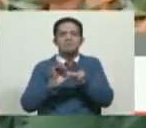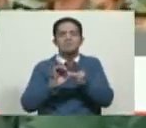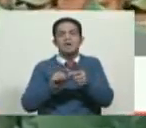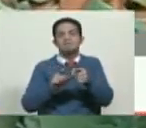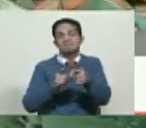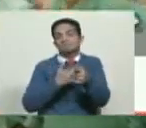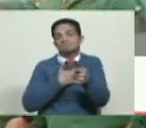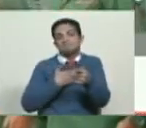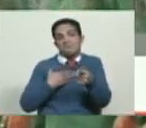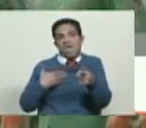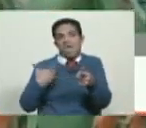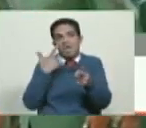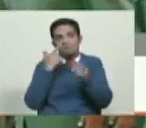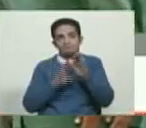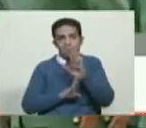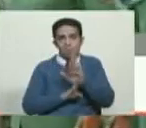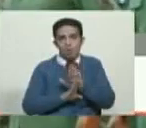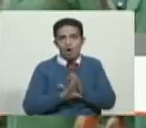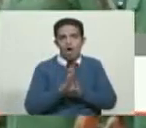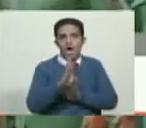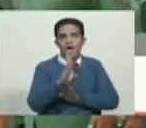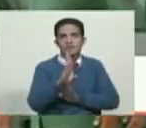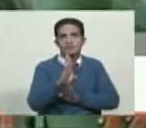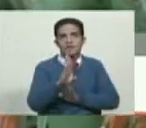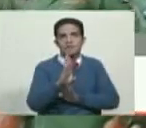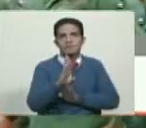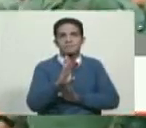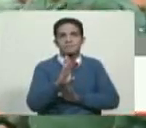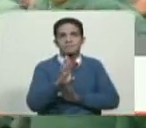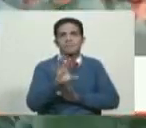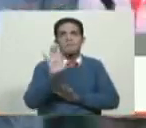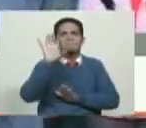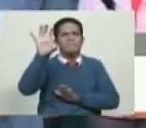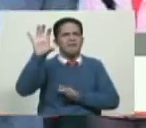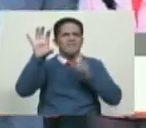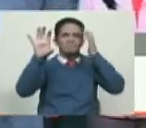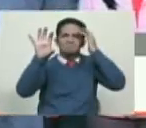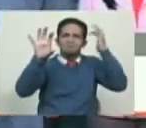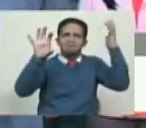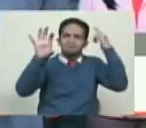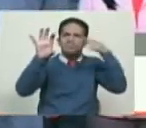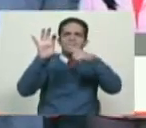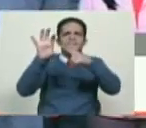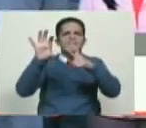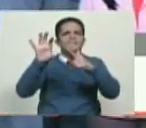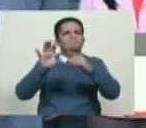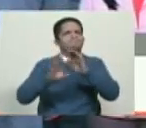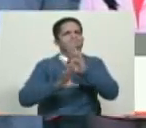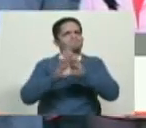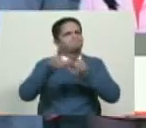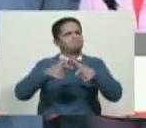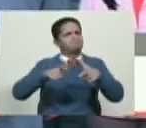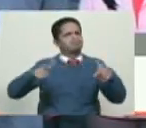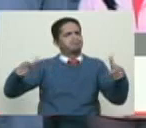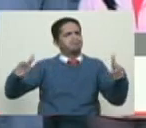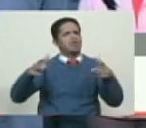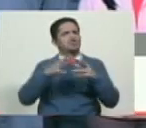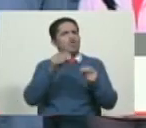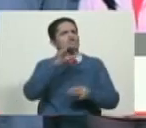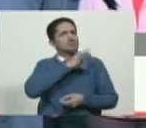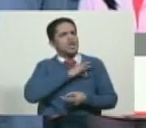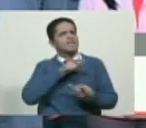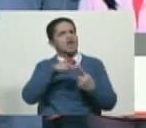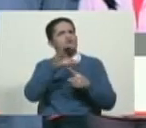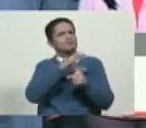recuperarnos, progresar, si soñamos con la patria potencia, si queremos prosperidad en todos los planos de lo social, lo cultural,